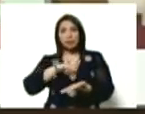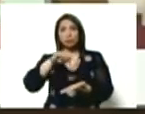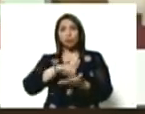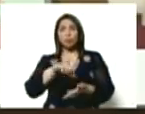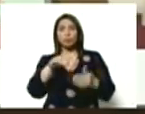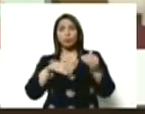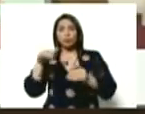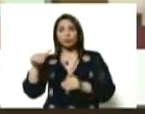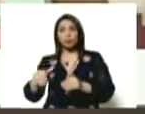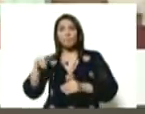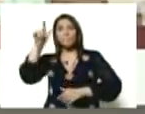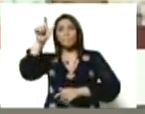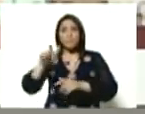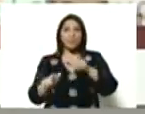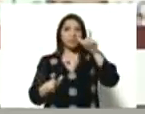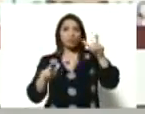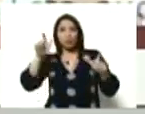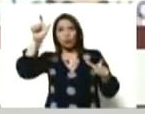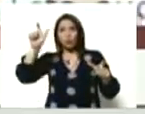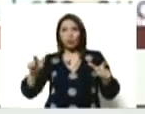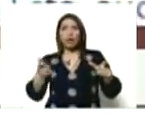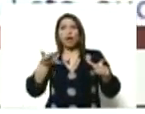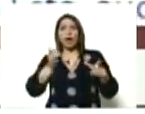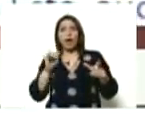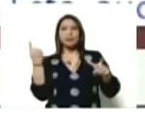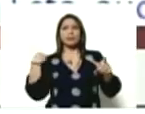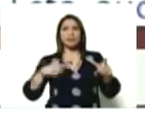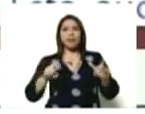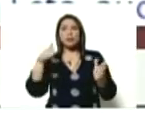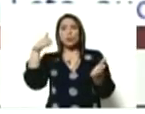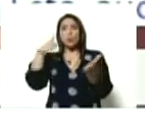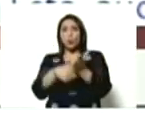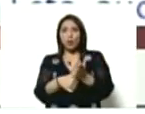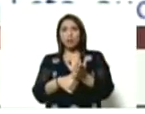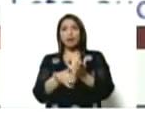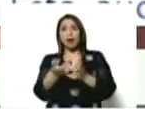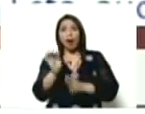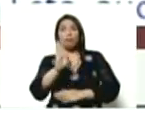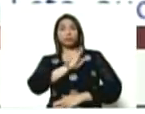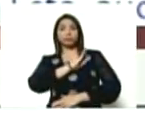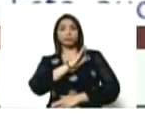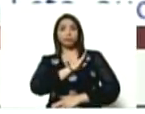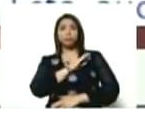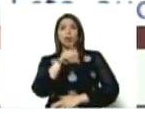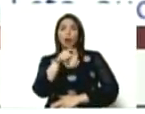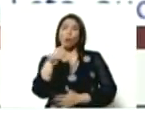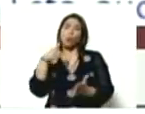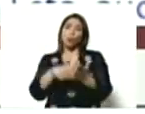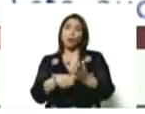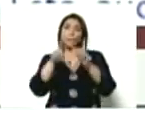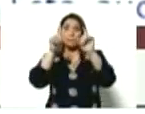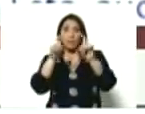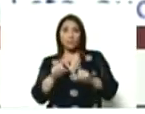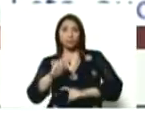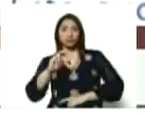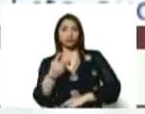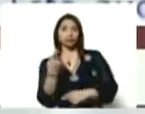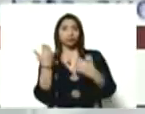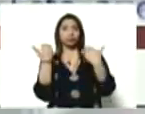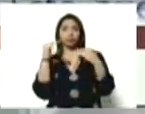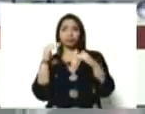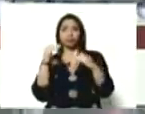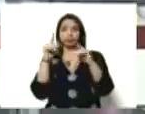son personas que tienen una huella registrada, y esas huellas que van a ser auditadas en esta segunda fase